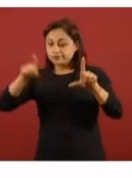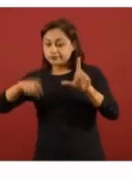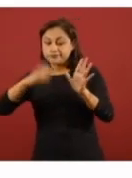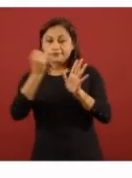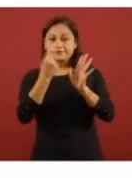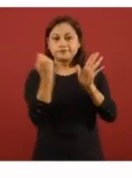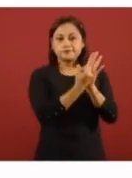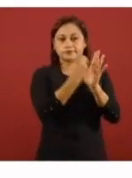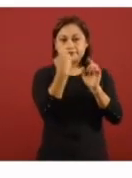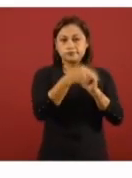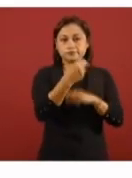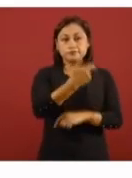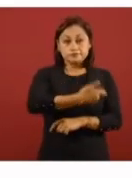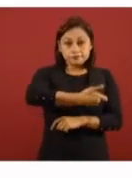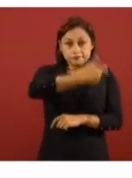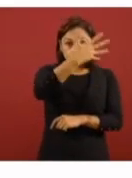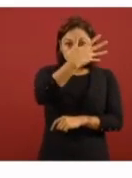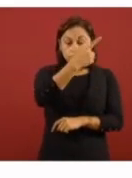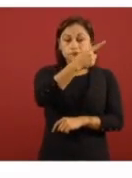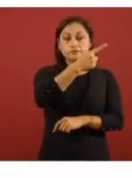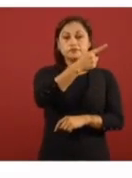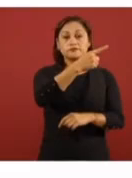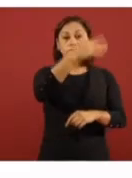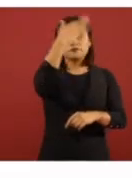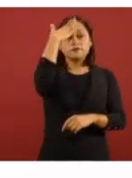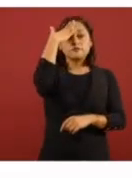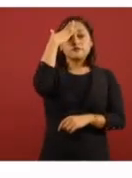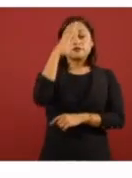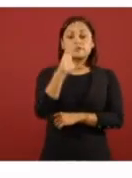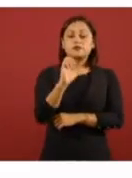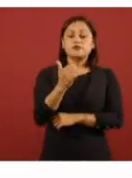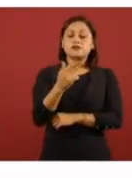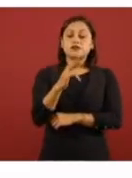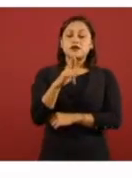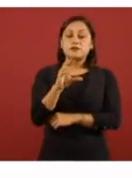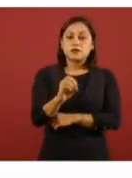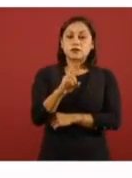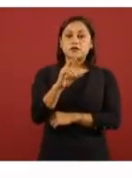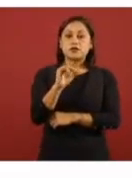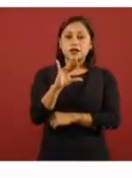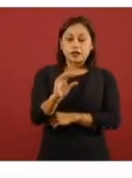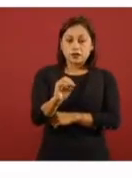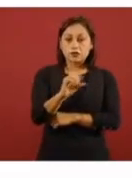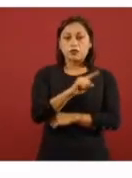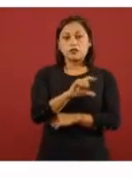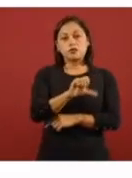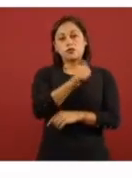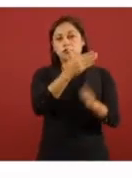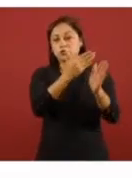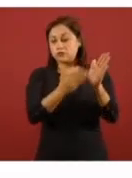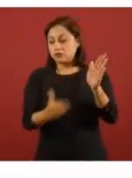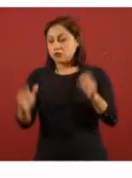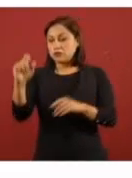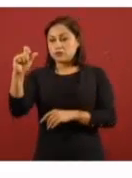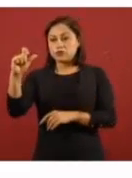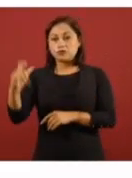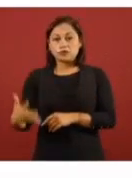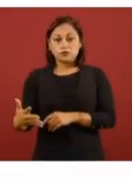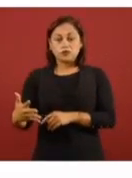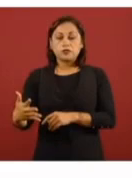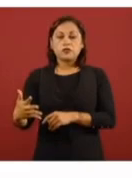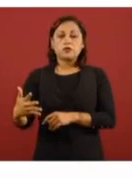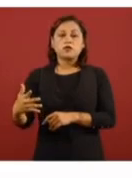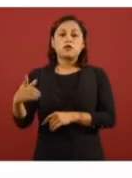Precios altos siguen en los primeros lugares Chevron, Redco y Arco, mientras que Shell y Oxogas han estado